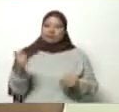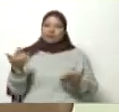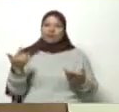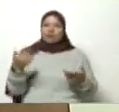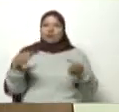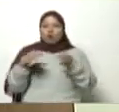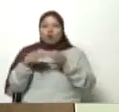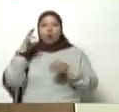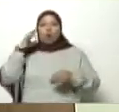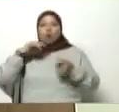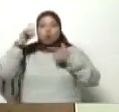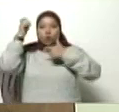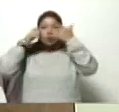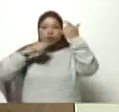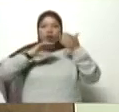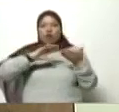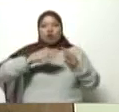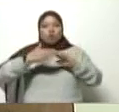en cada calle, en cada comunidad.